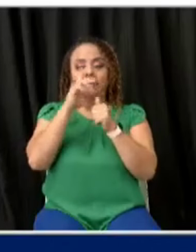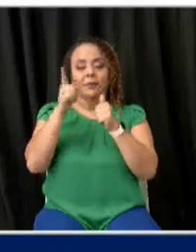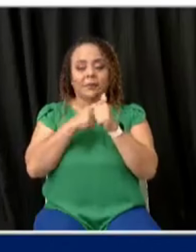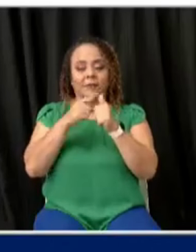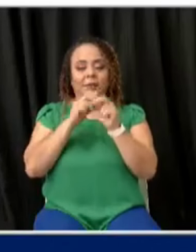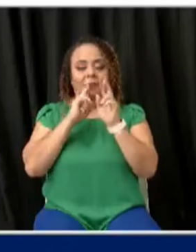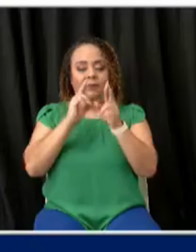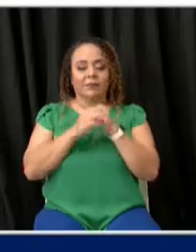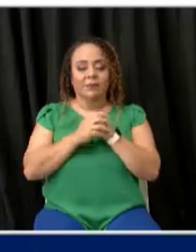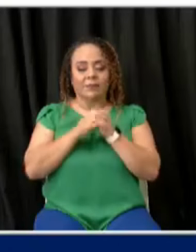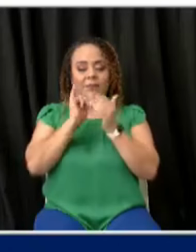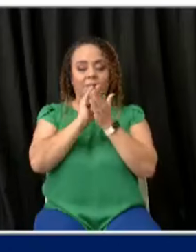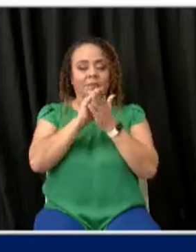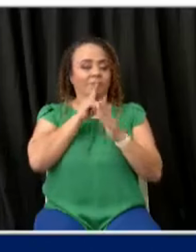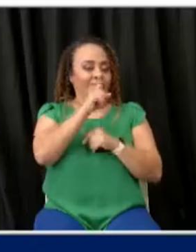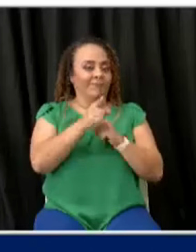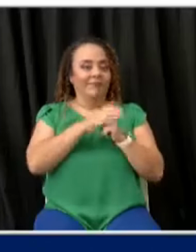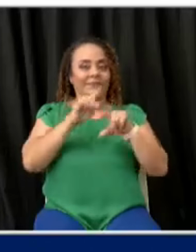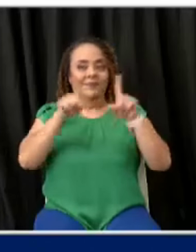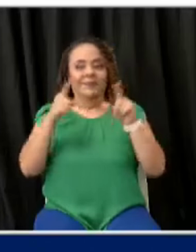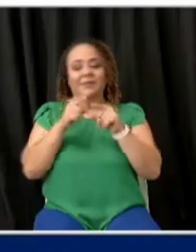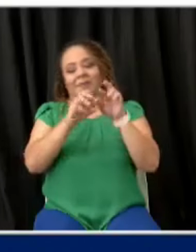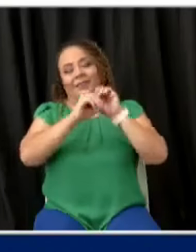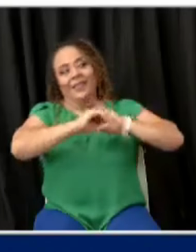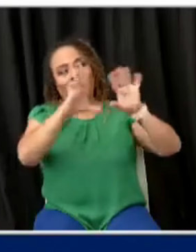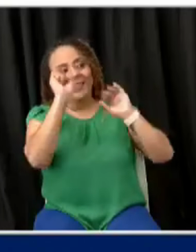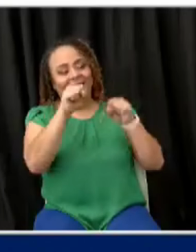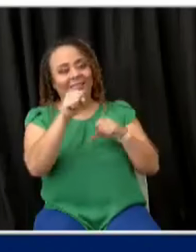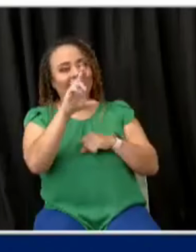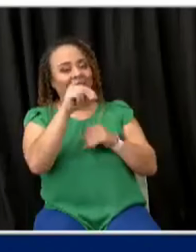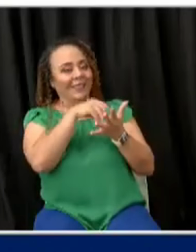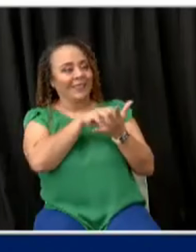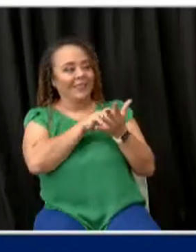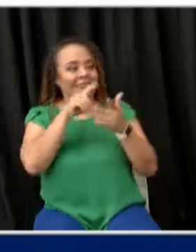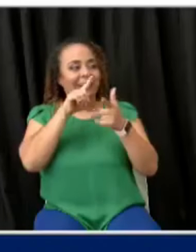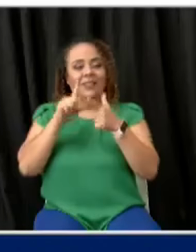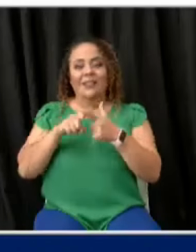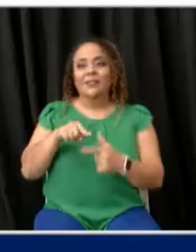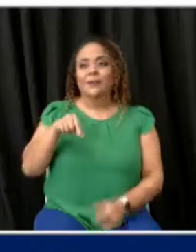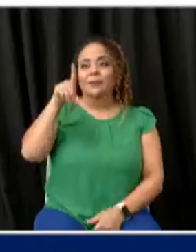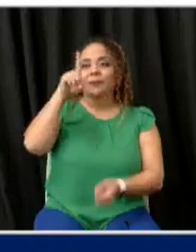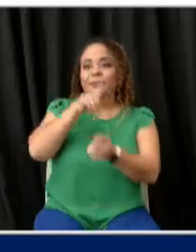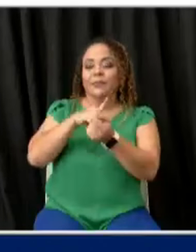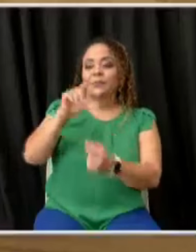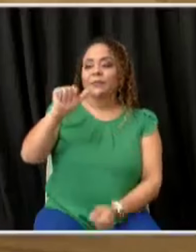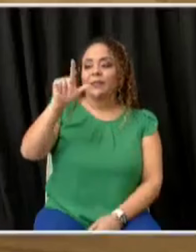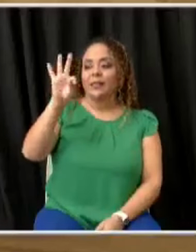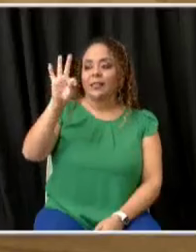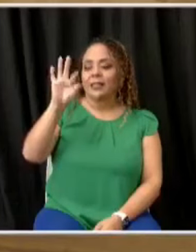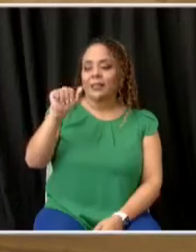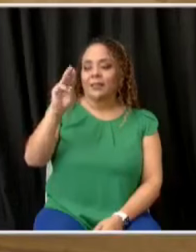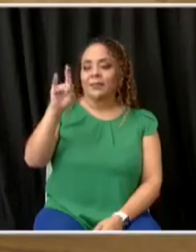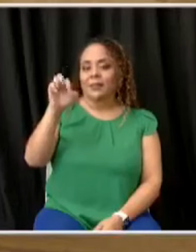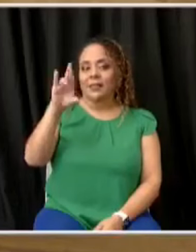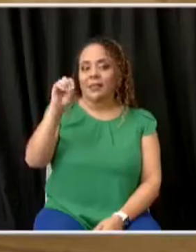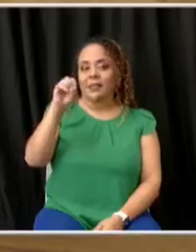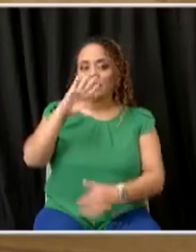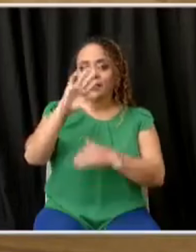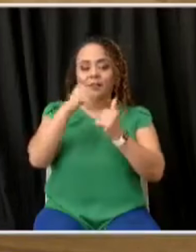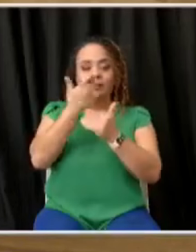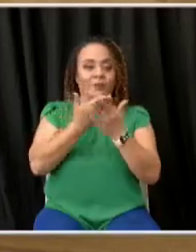le respondió satisfactorio. Claro que sí, no lo dudo, doctor. Bueno, doña Daisy, el doctor Altamirano nos dice, y para todos en general,